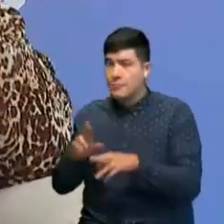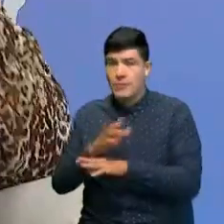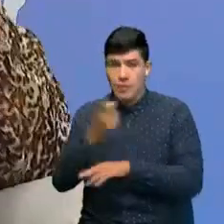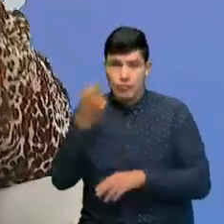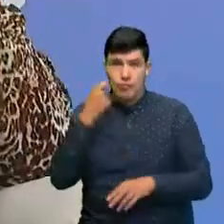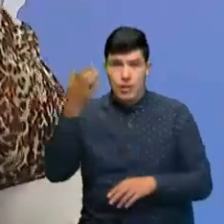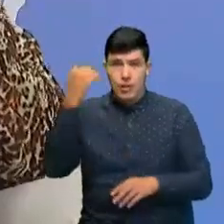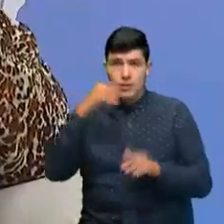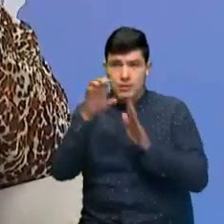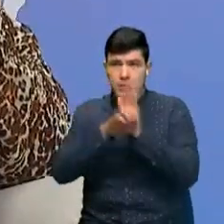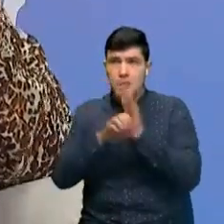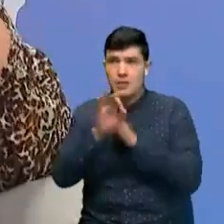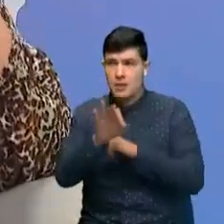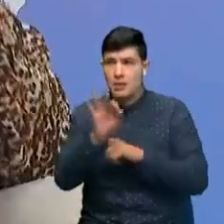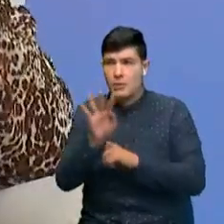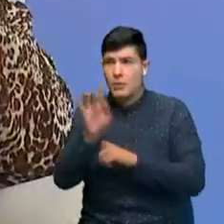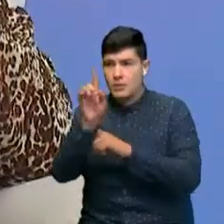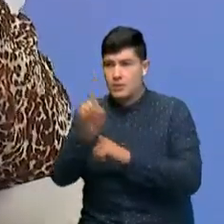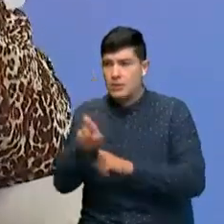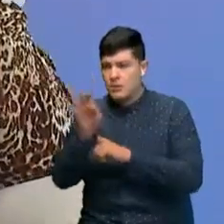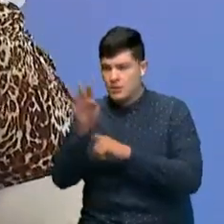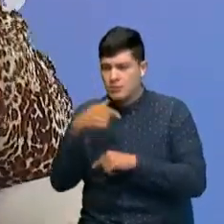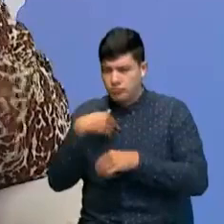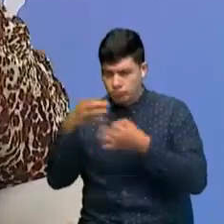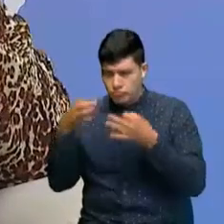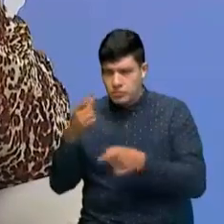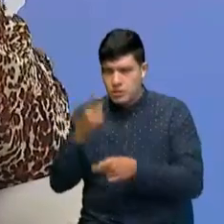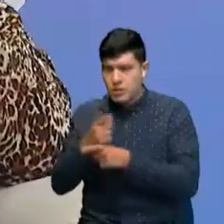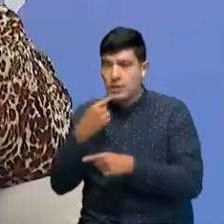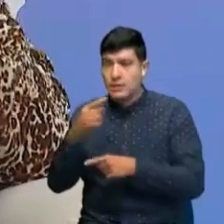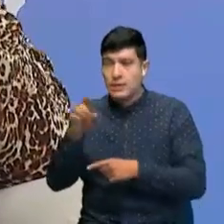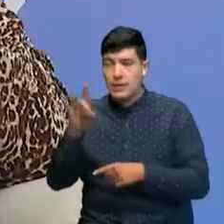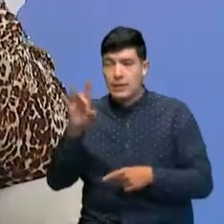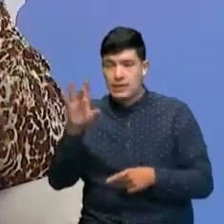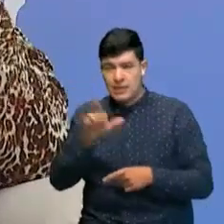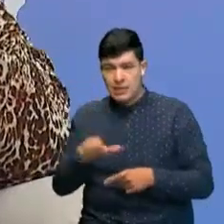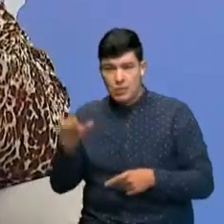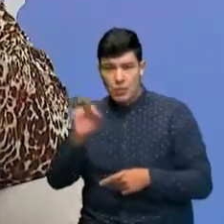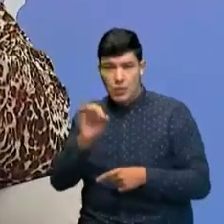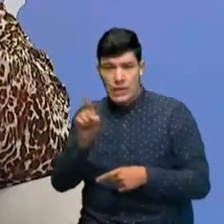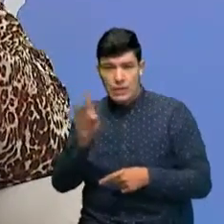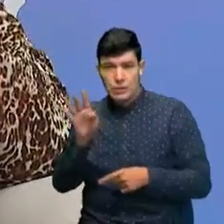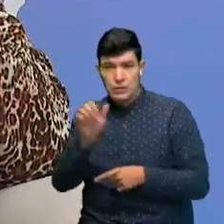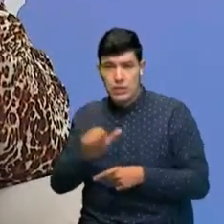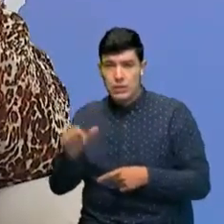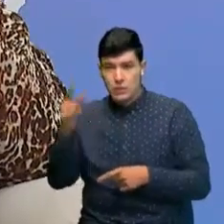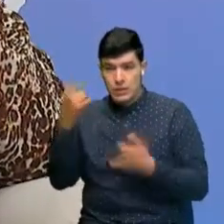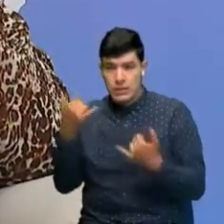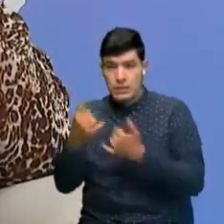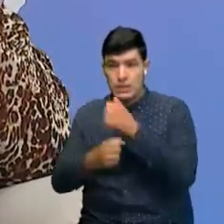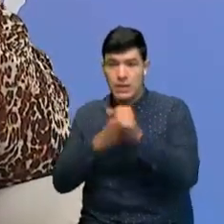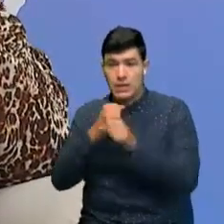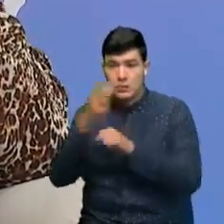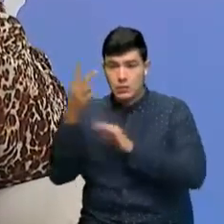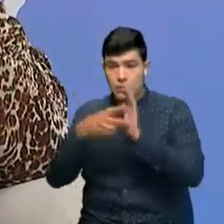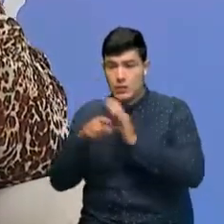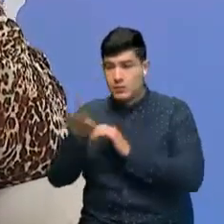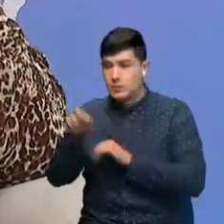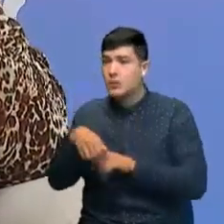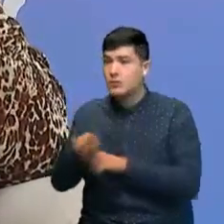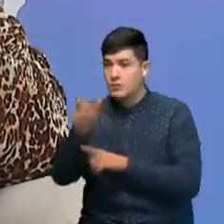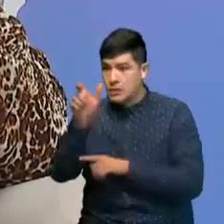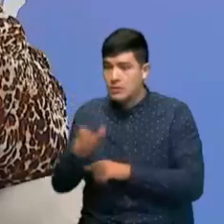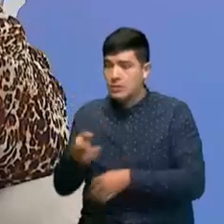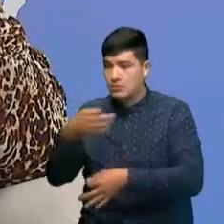la 3464, si no estoy mal, el 15 de agosto o 14 de agosto del 2019, una persona que le habían